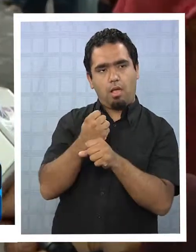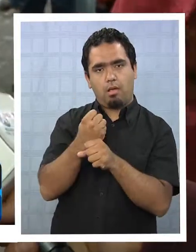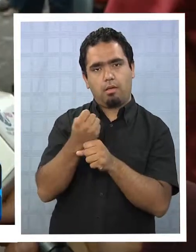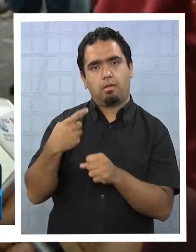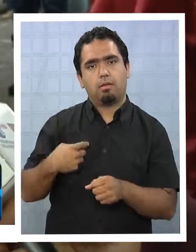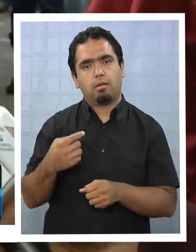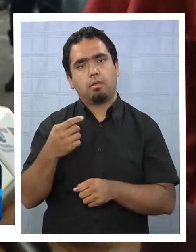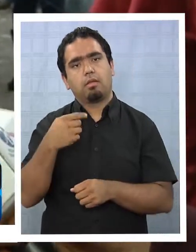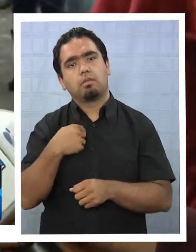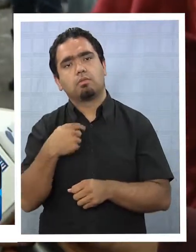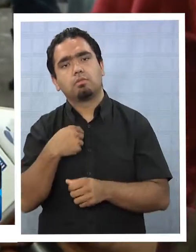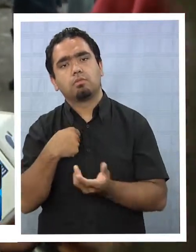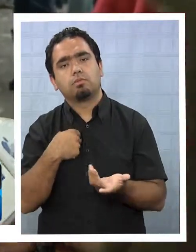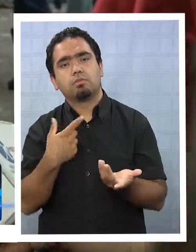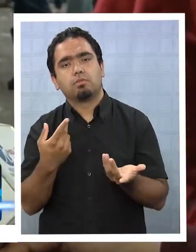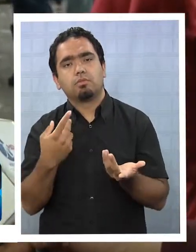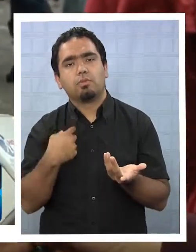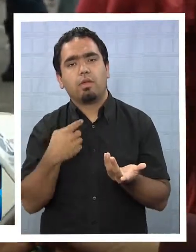a nevar a esto.